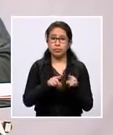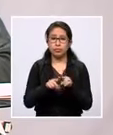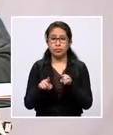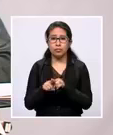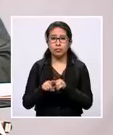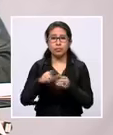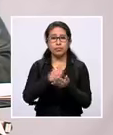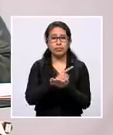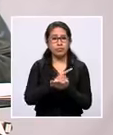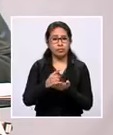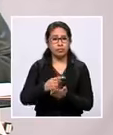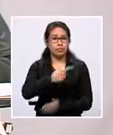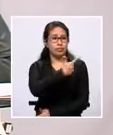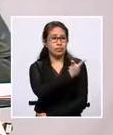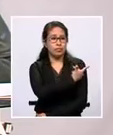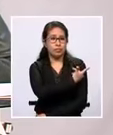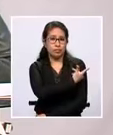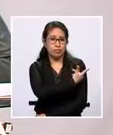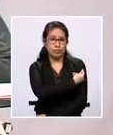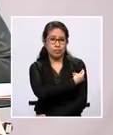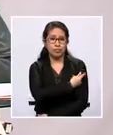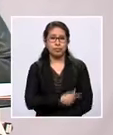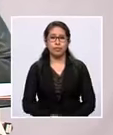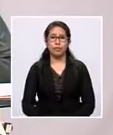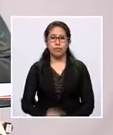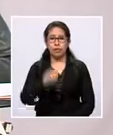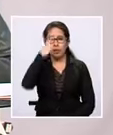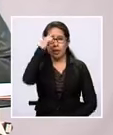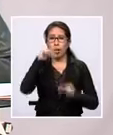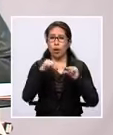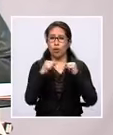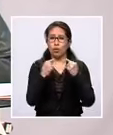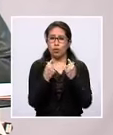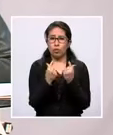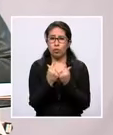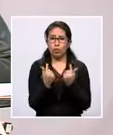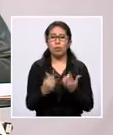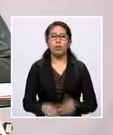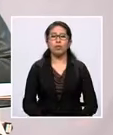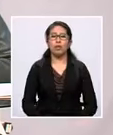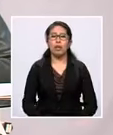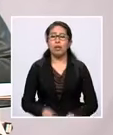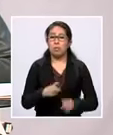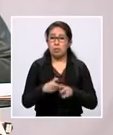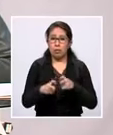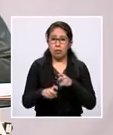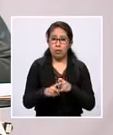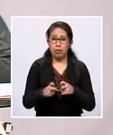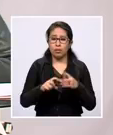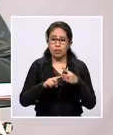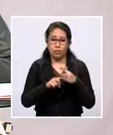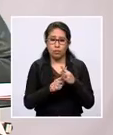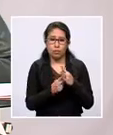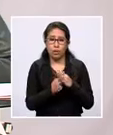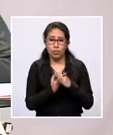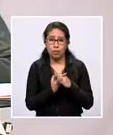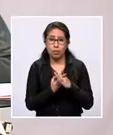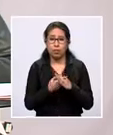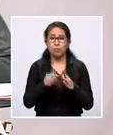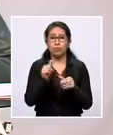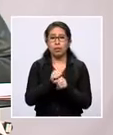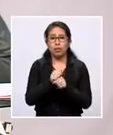semana de vacunación de las américas por grupos de riesgo empezando con los profesionales técnicos